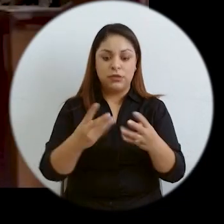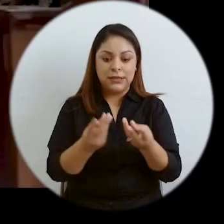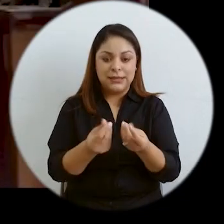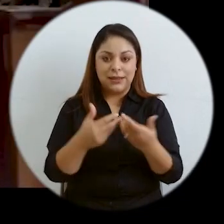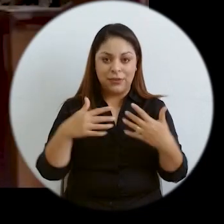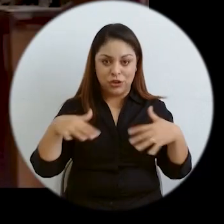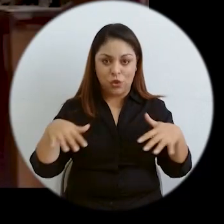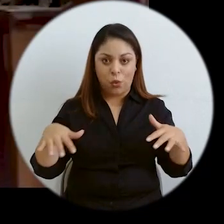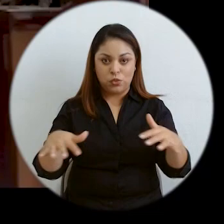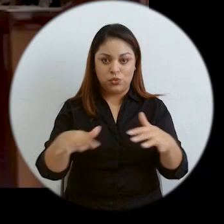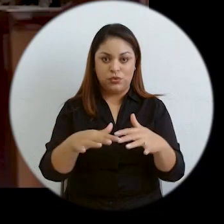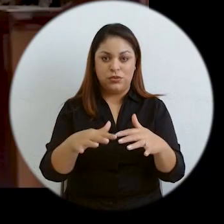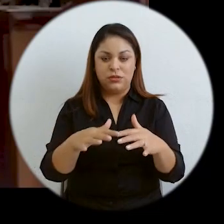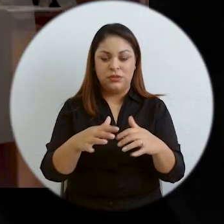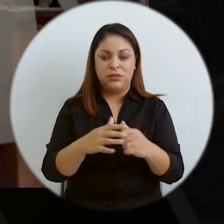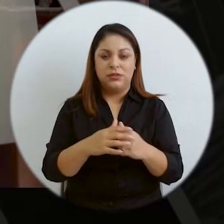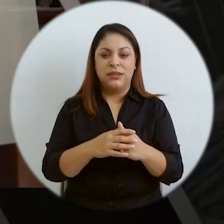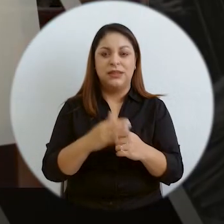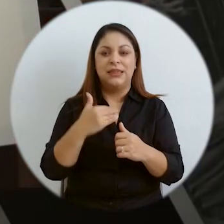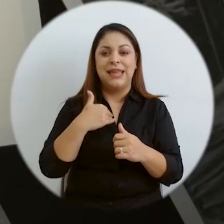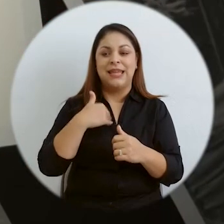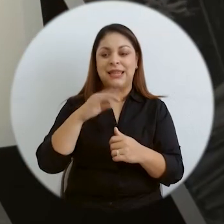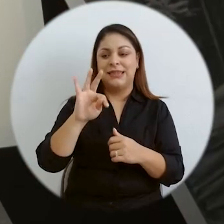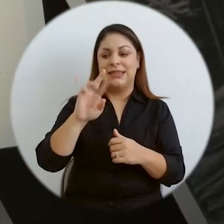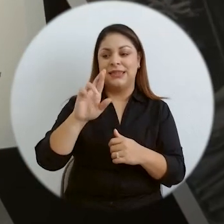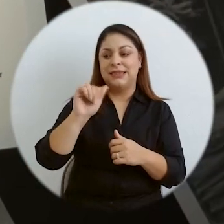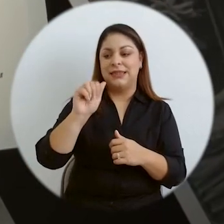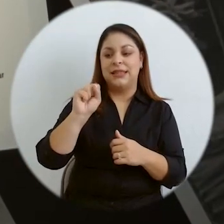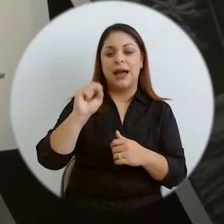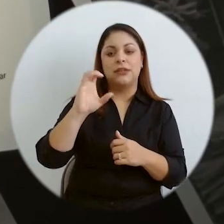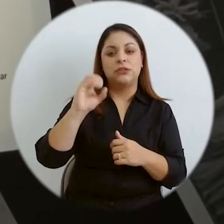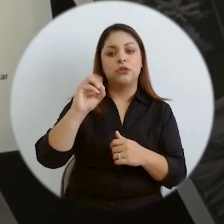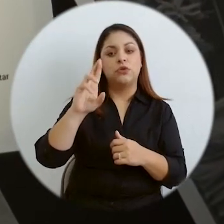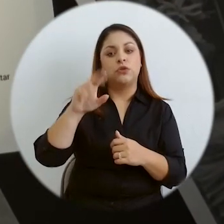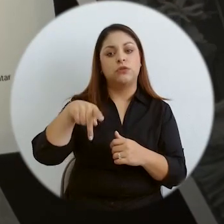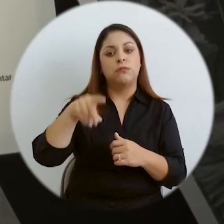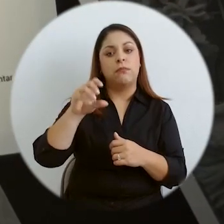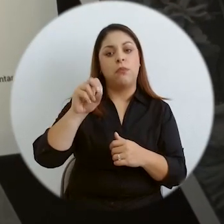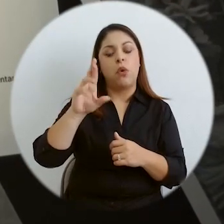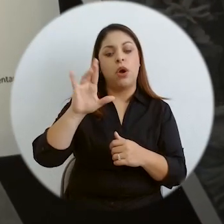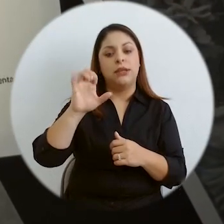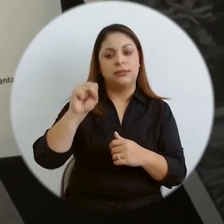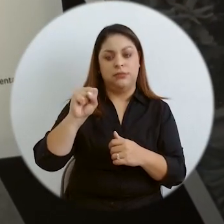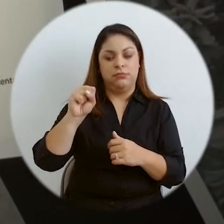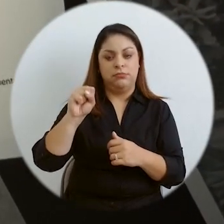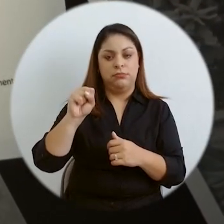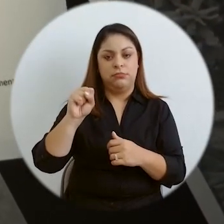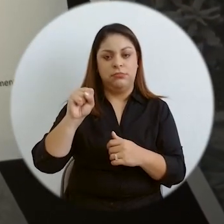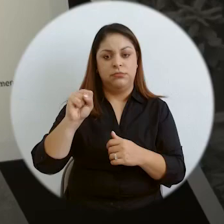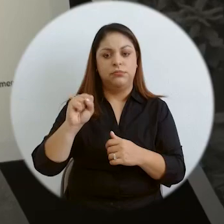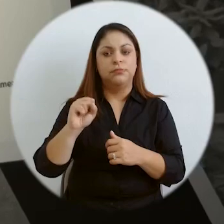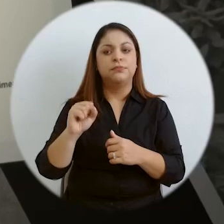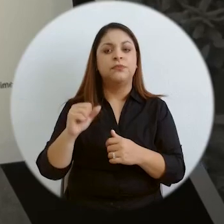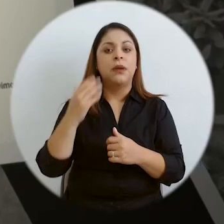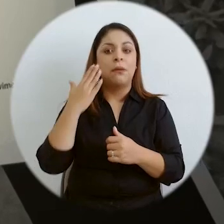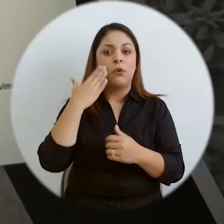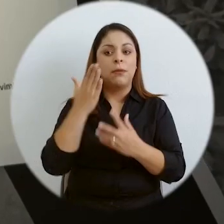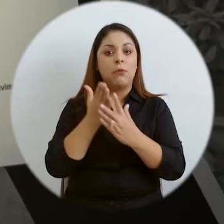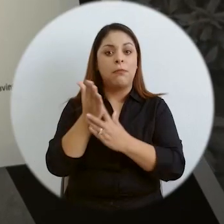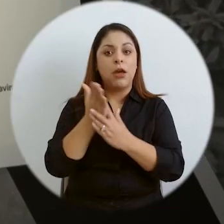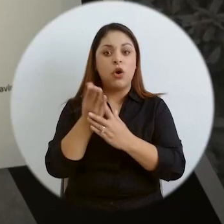que tienen esas características muchísimo más transcorpóreas. Transcorpóreas porque atraviesa